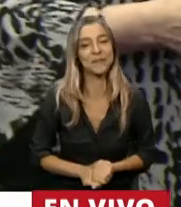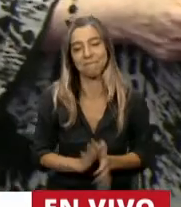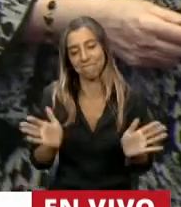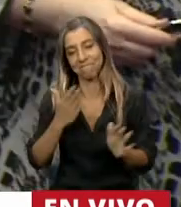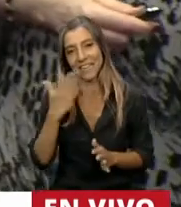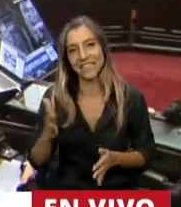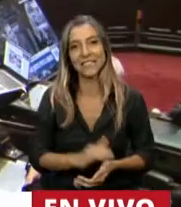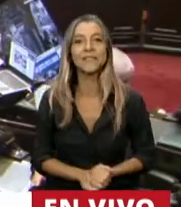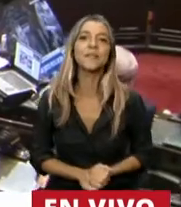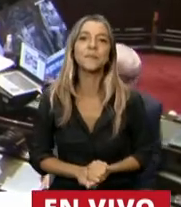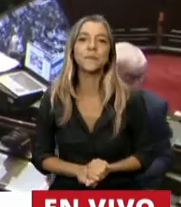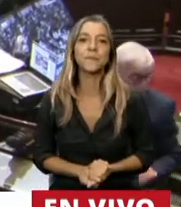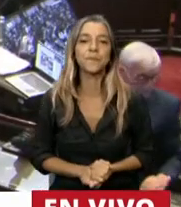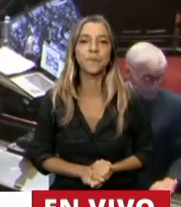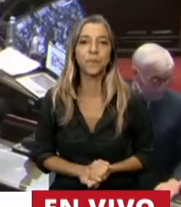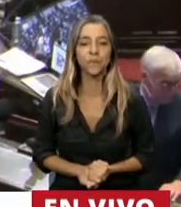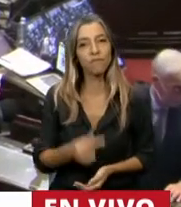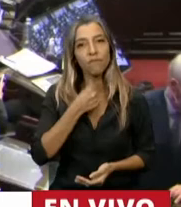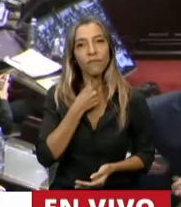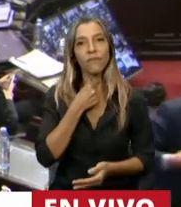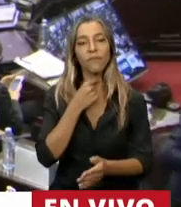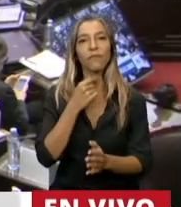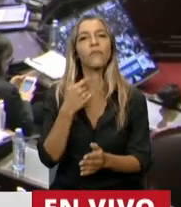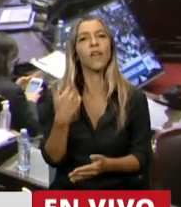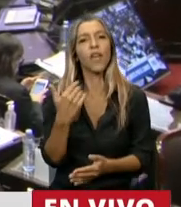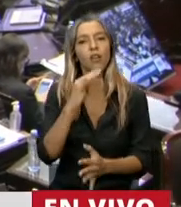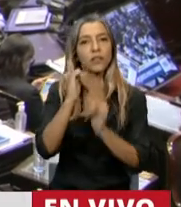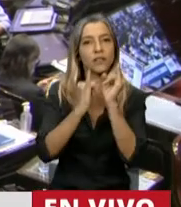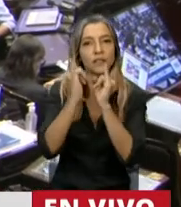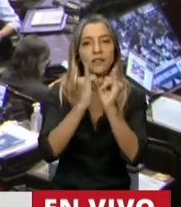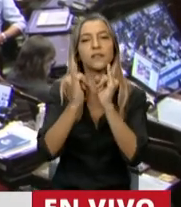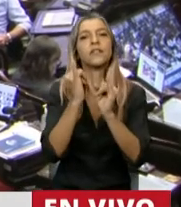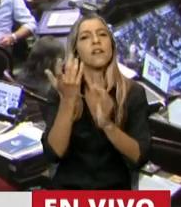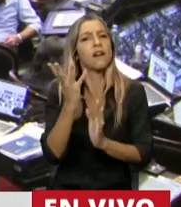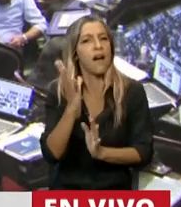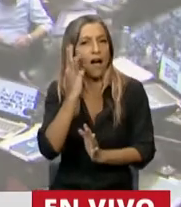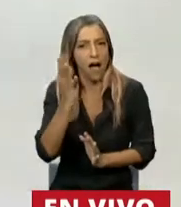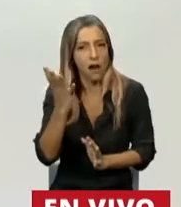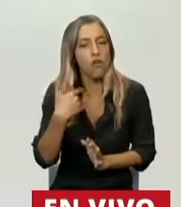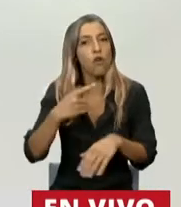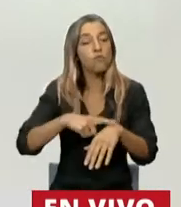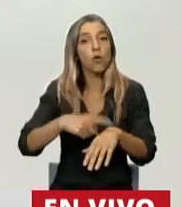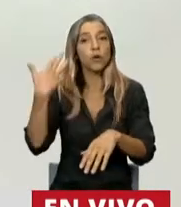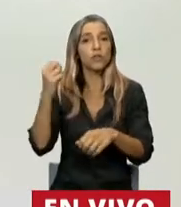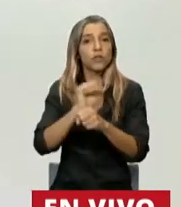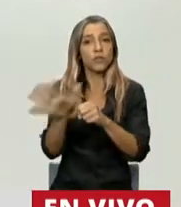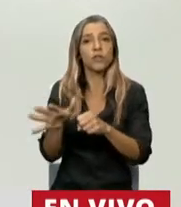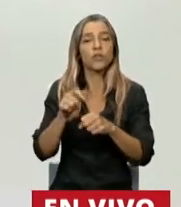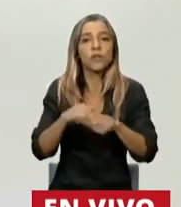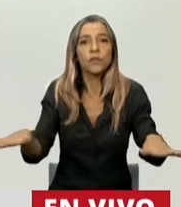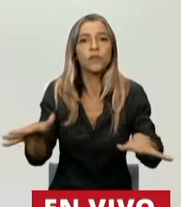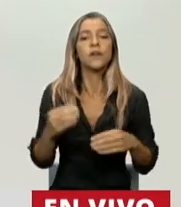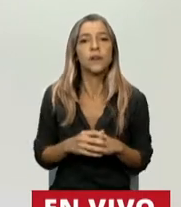gracias. Quiero confesarle algo, señor presidente. Durante la cuarentena, cuando veíamos los cortes en las rutas